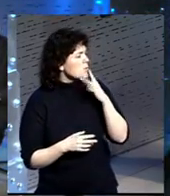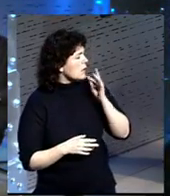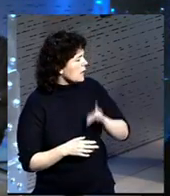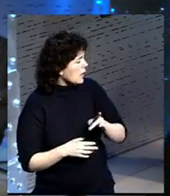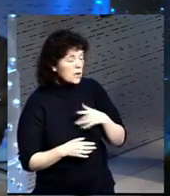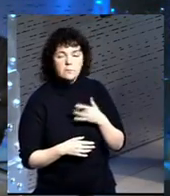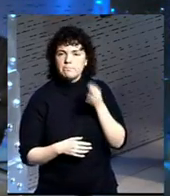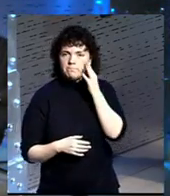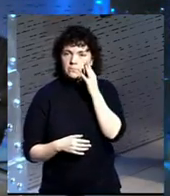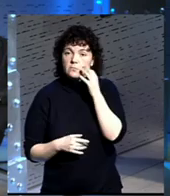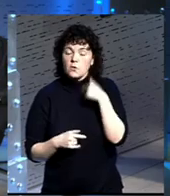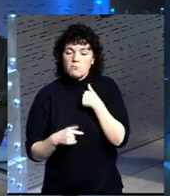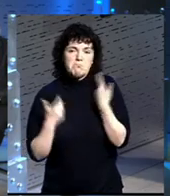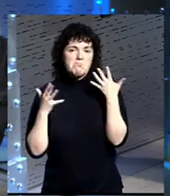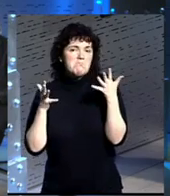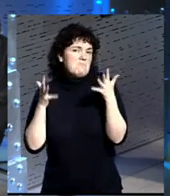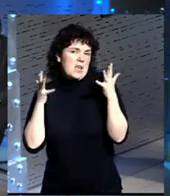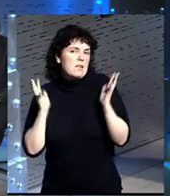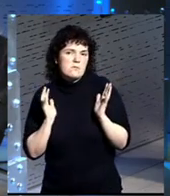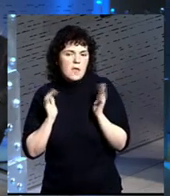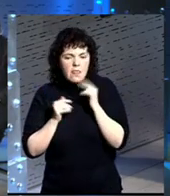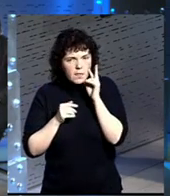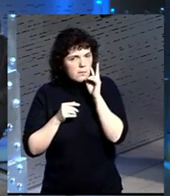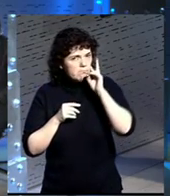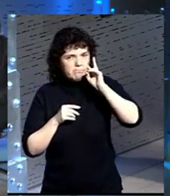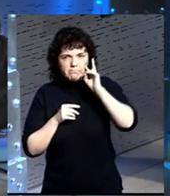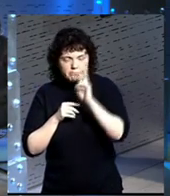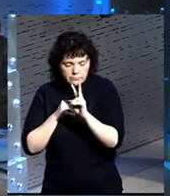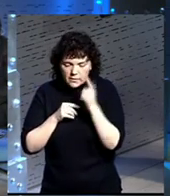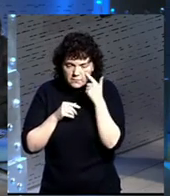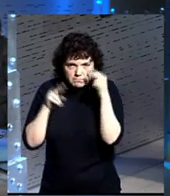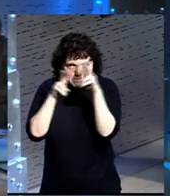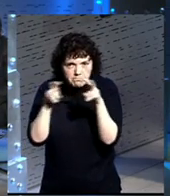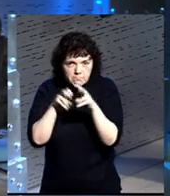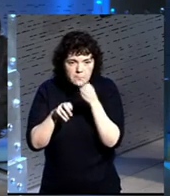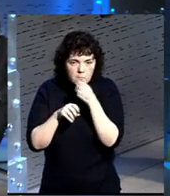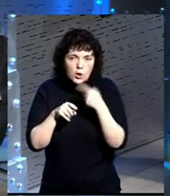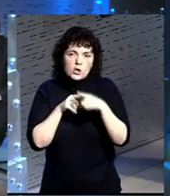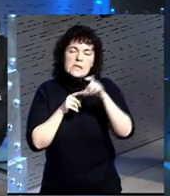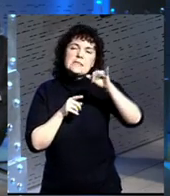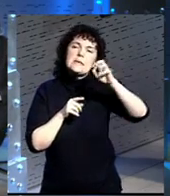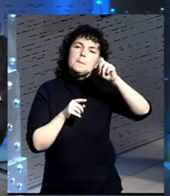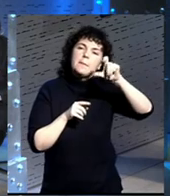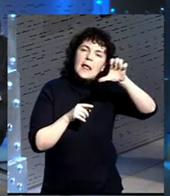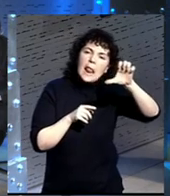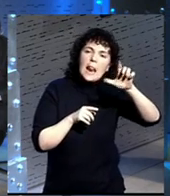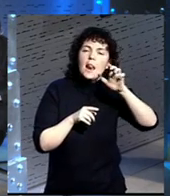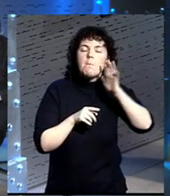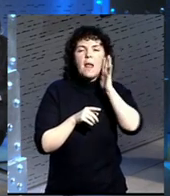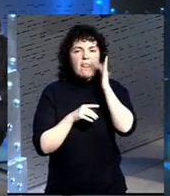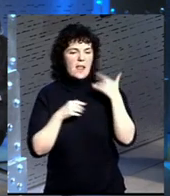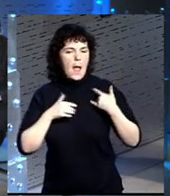mí me encantan y hay que mirarlas muy de cerca, y cosas como Simple ya parece menos revolucionario